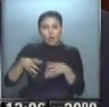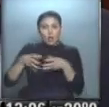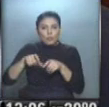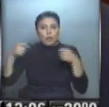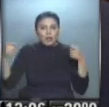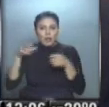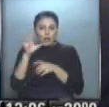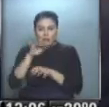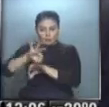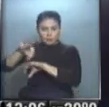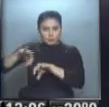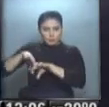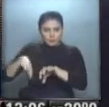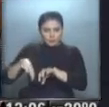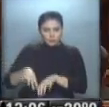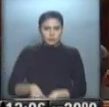Clarín.